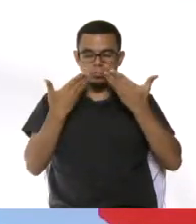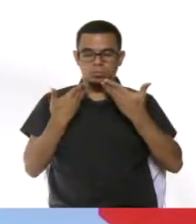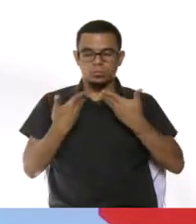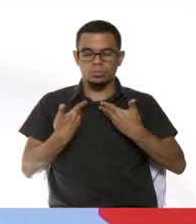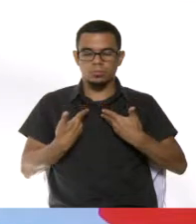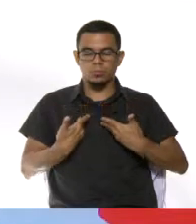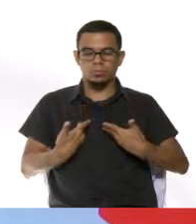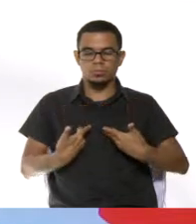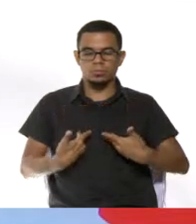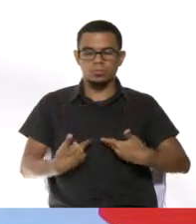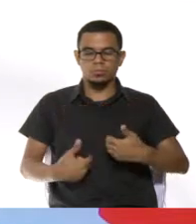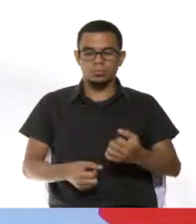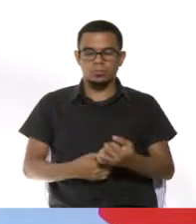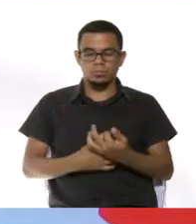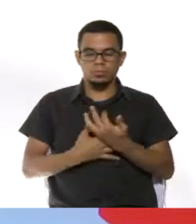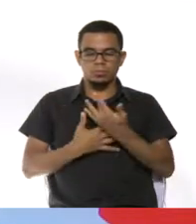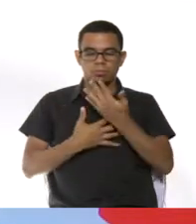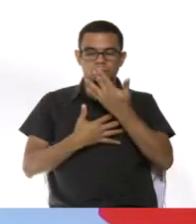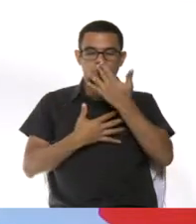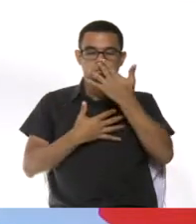inhalen y exhalen.